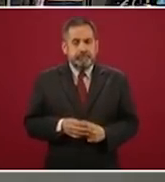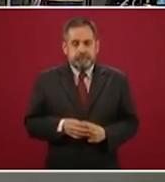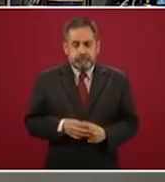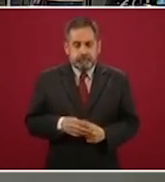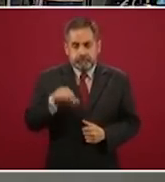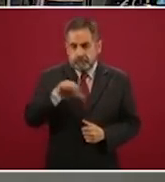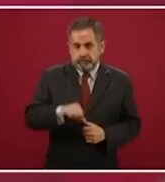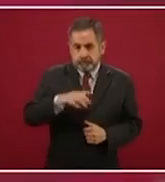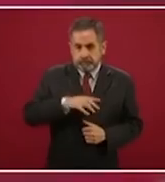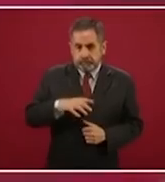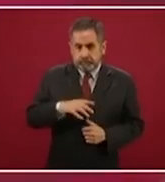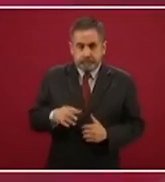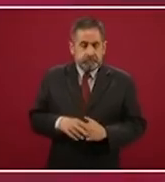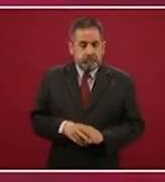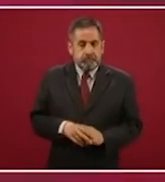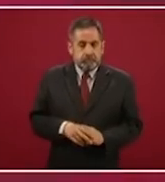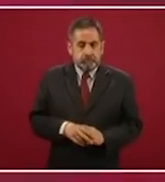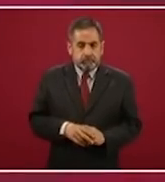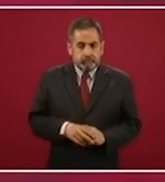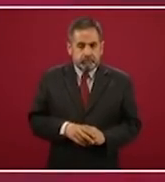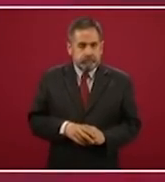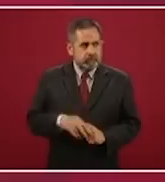hoy hubieron